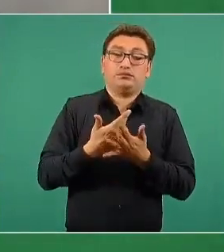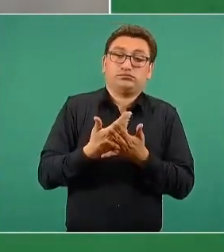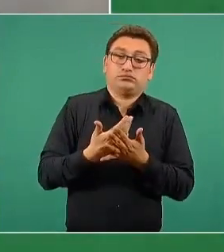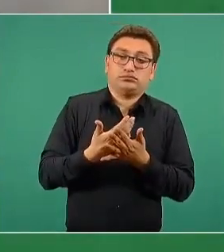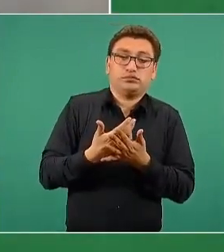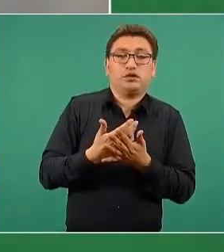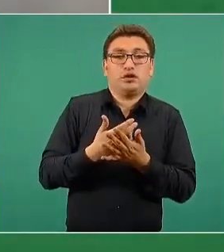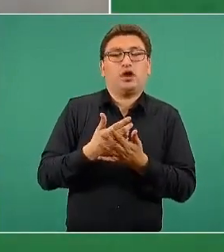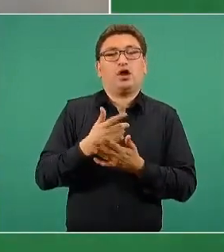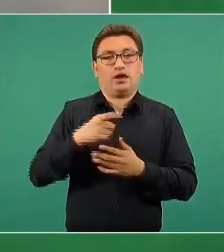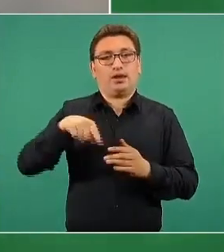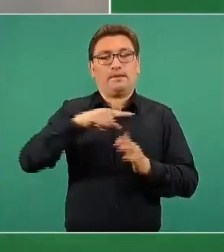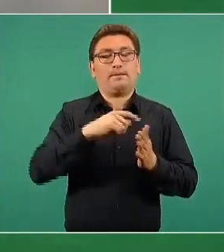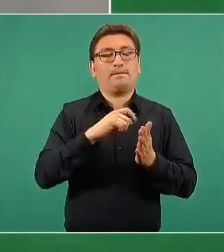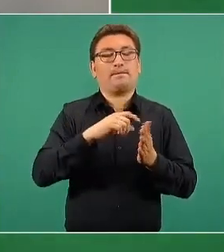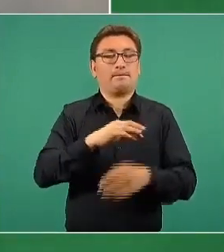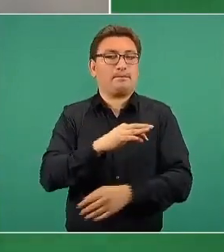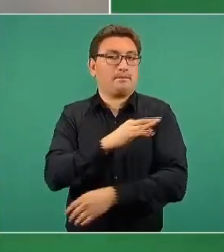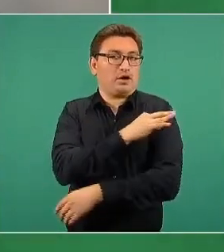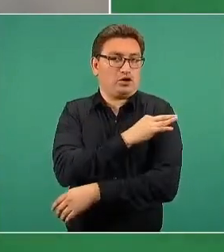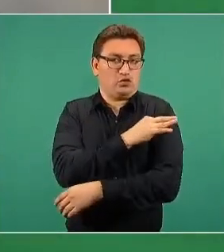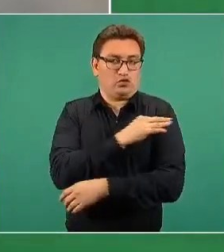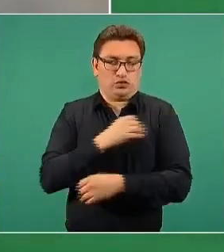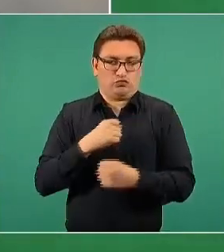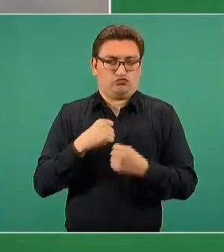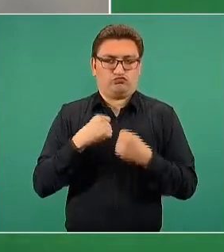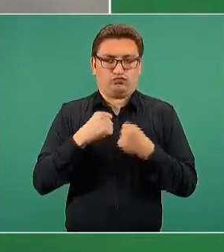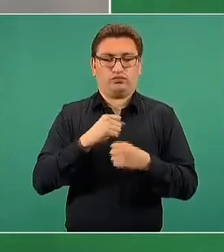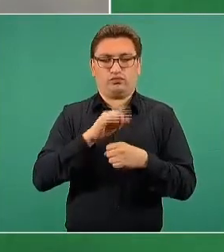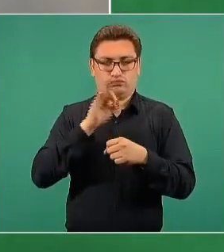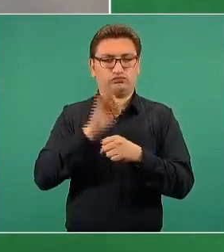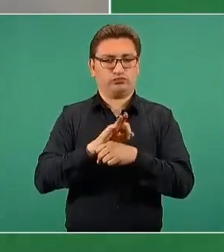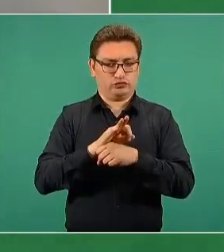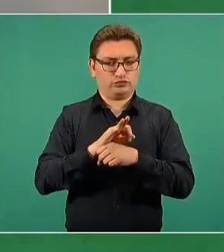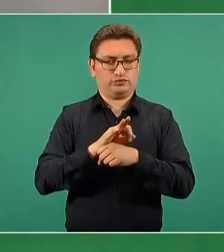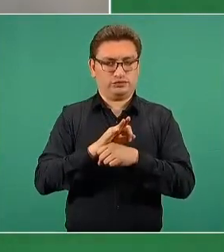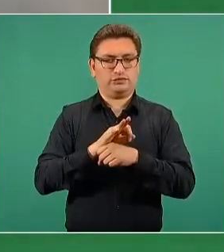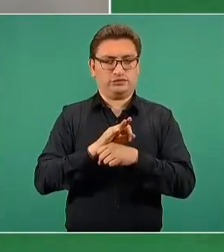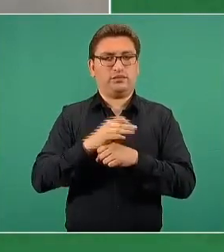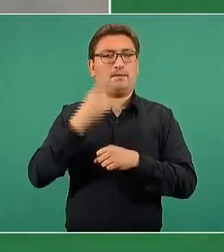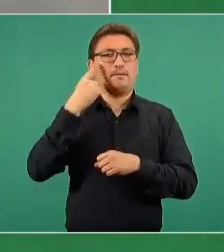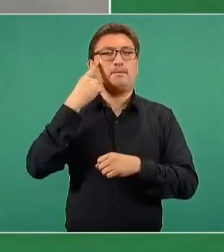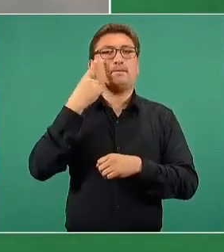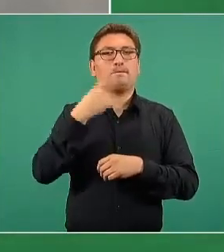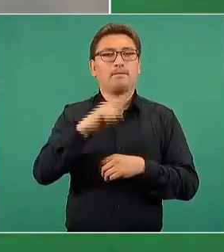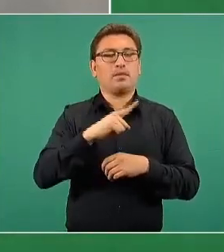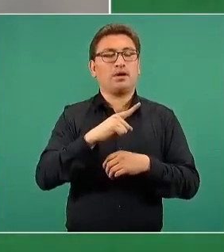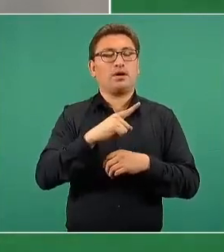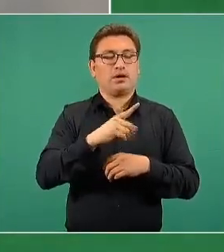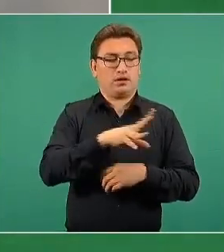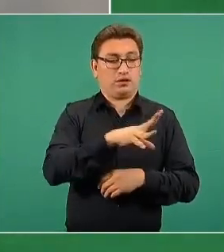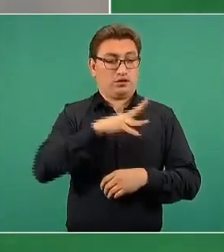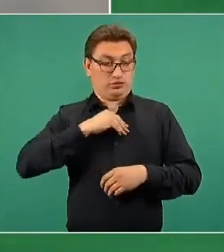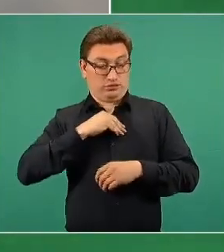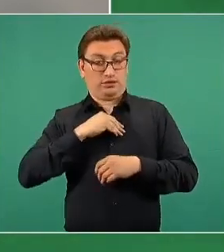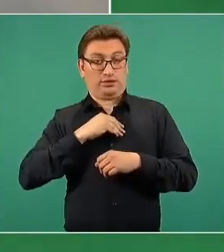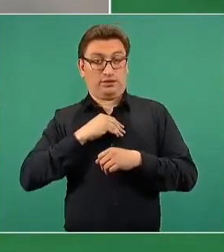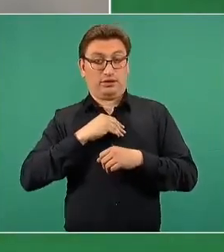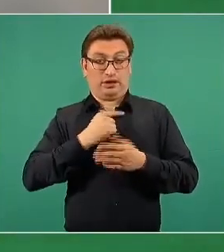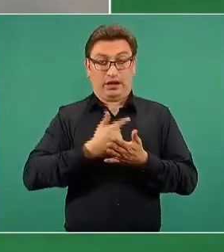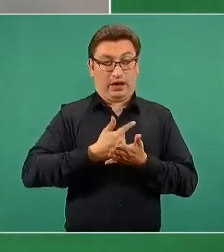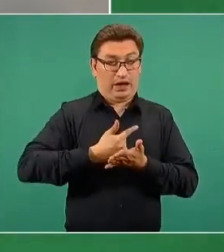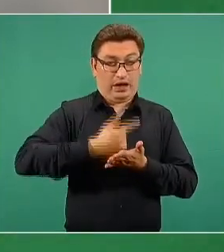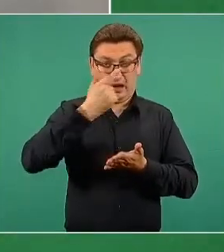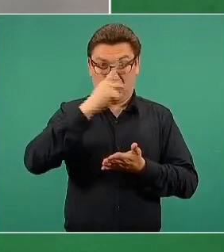que sean unas vacunas que tengan una extraordinaria protección, sobre todo para evitar complicaciones, cuadros